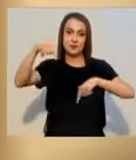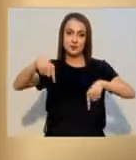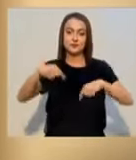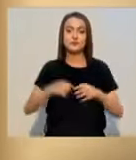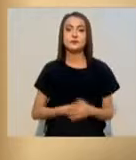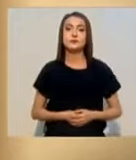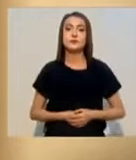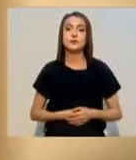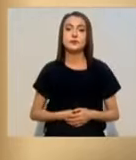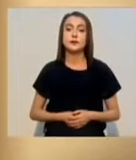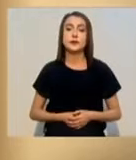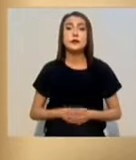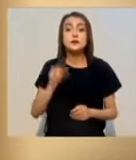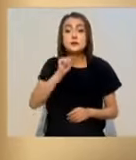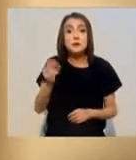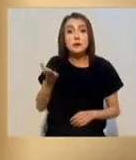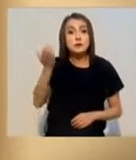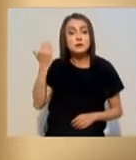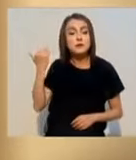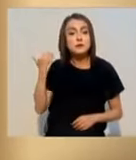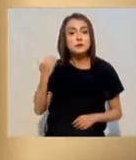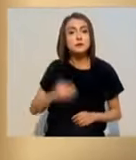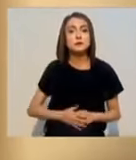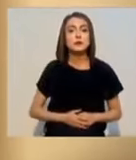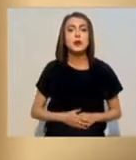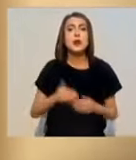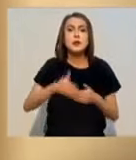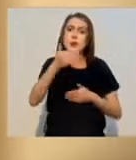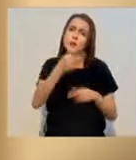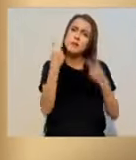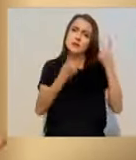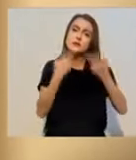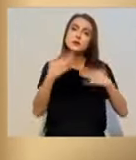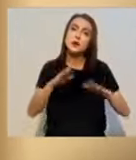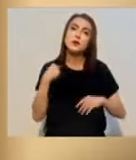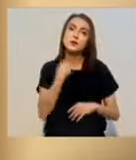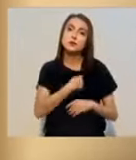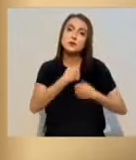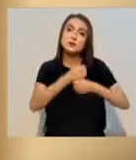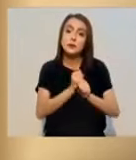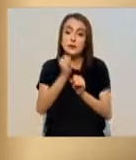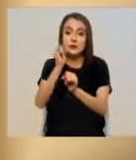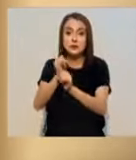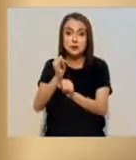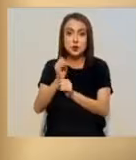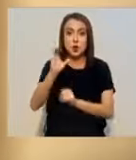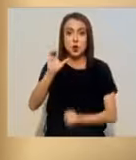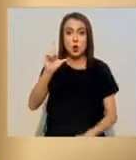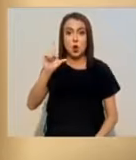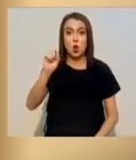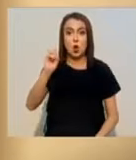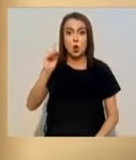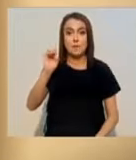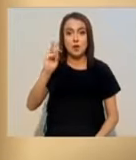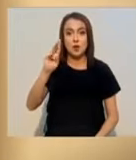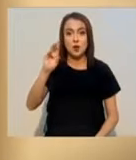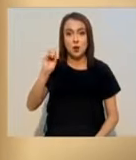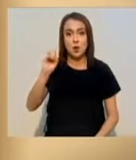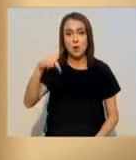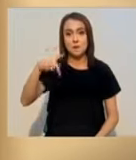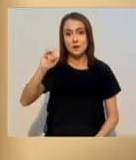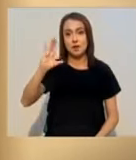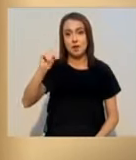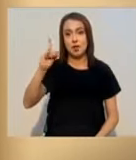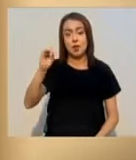hoy. Semanas atrás, luego de la visita que hicimos al Instituto Clodomiro Picado para conocer